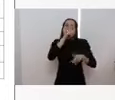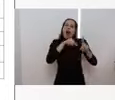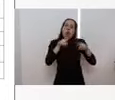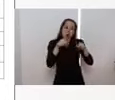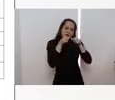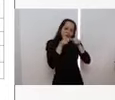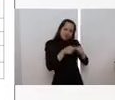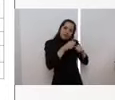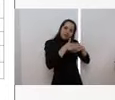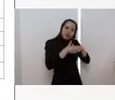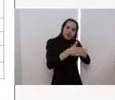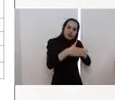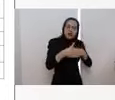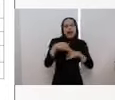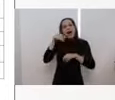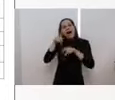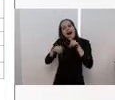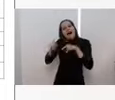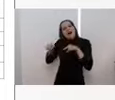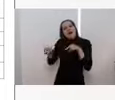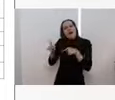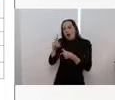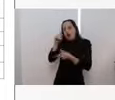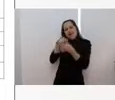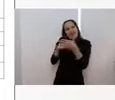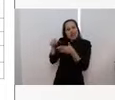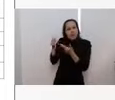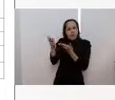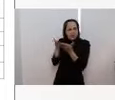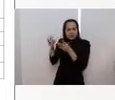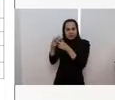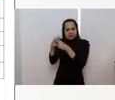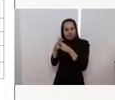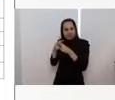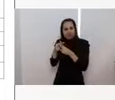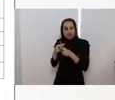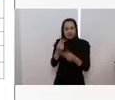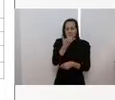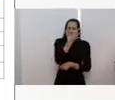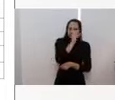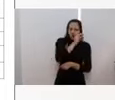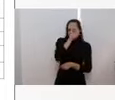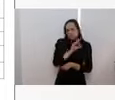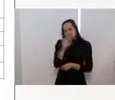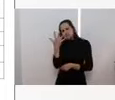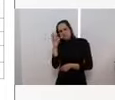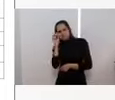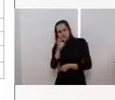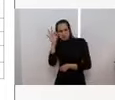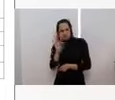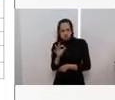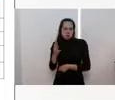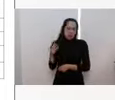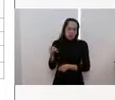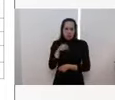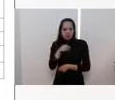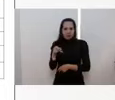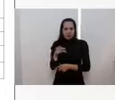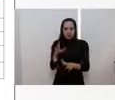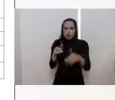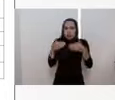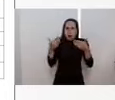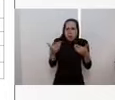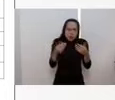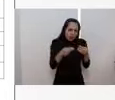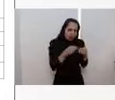personal de contrato y estamos casi en un 50 por ciento en relación a planta contrato cuando miramos cómo está distribuida